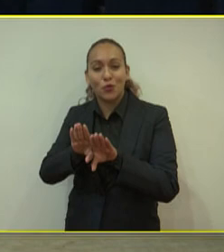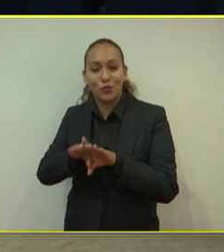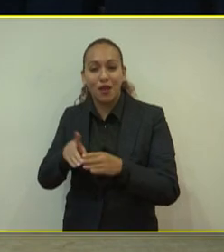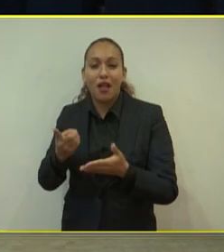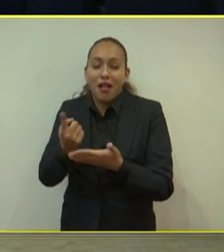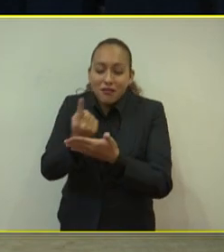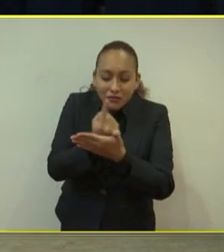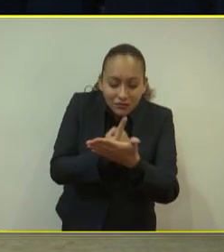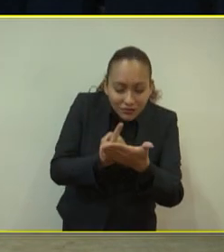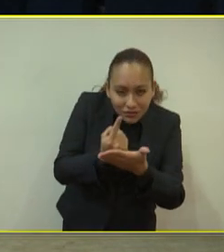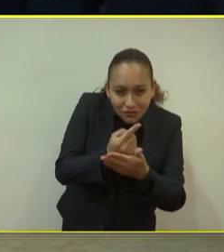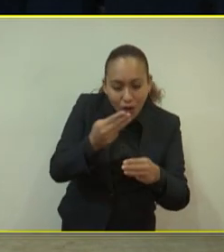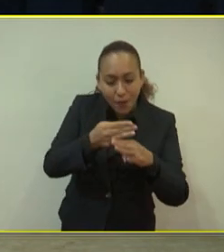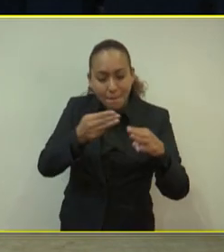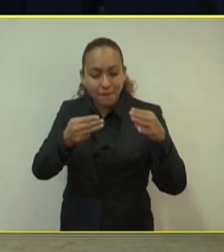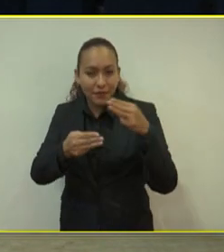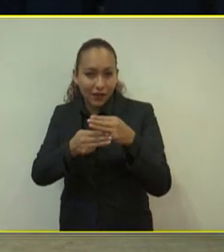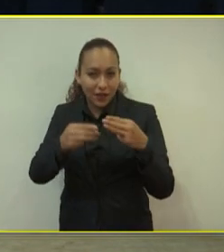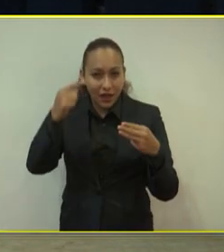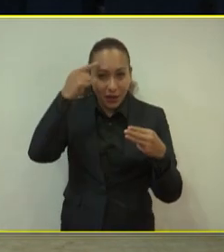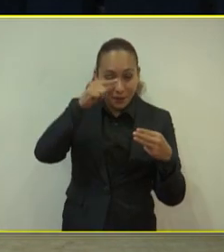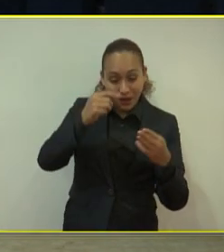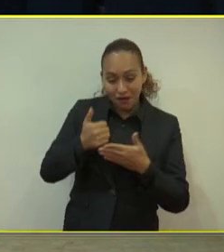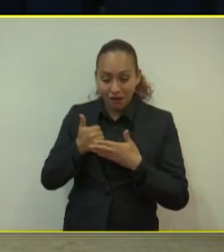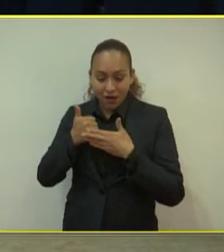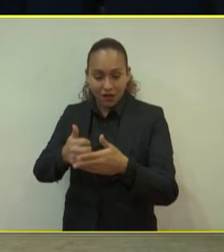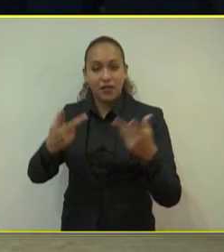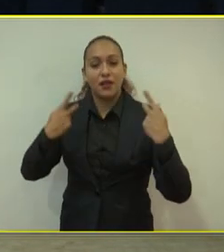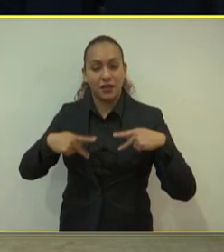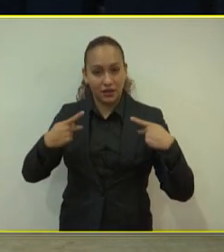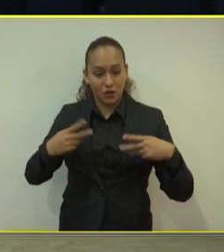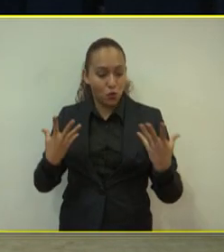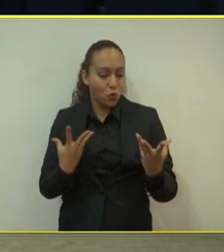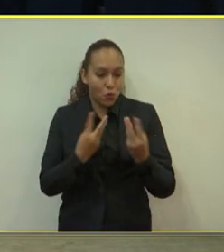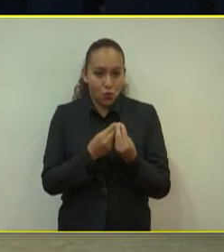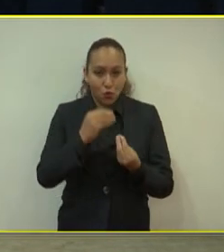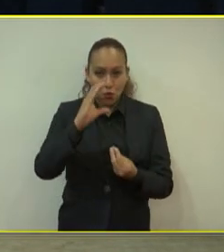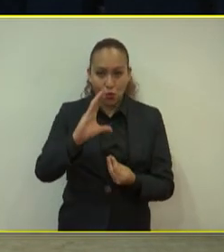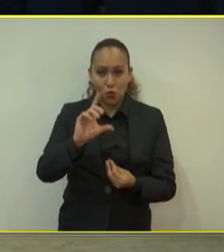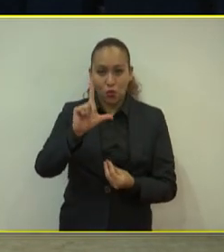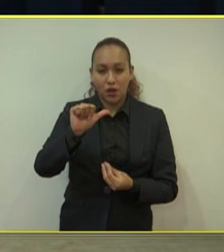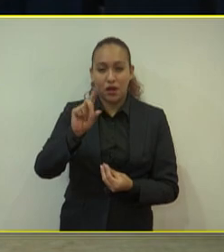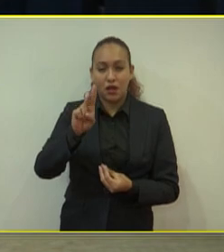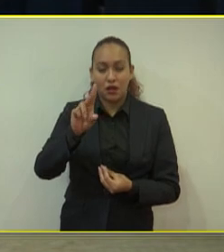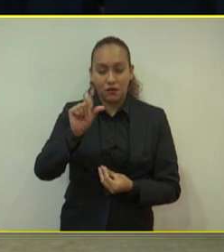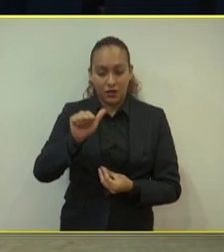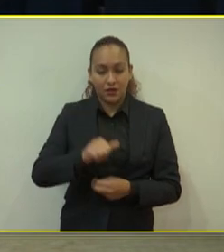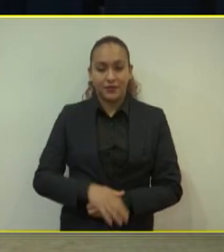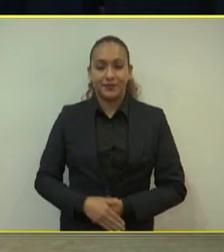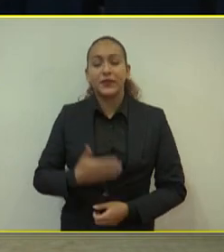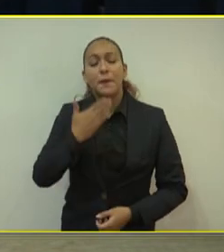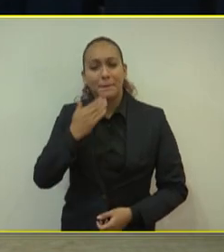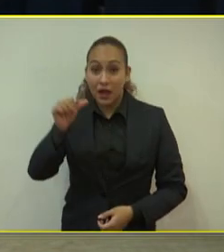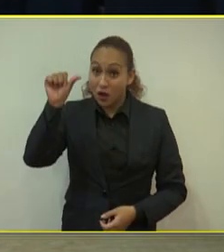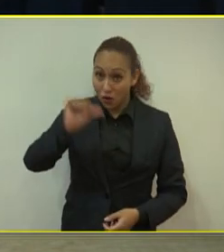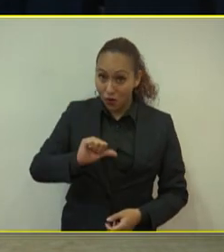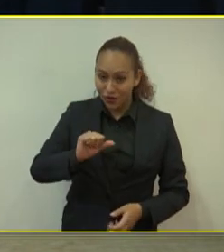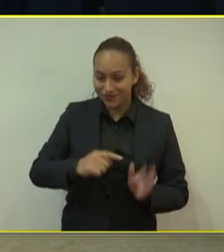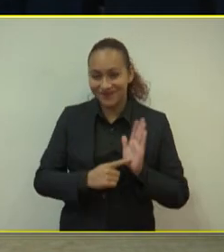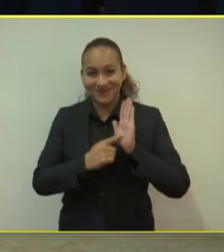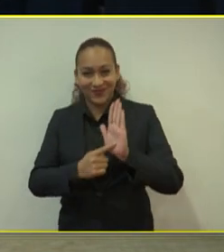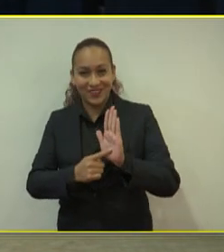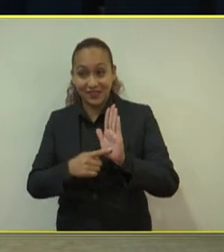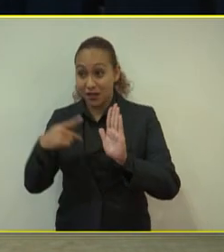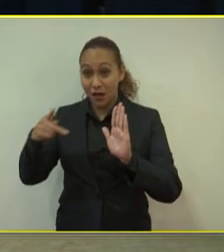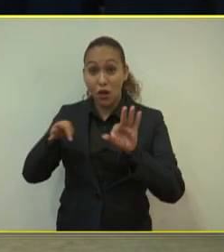contamos con esta oportunidad de vinculación con Claudia. Entonces, hoy concluye un esfuerzo académico